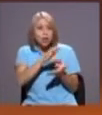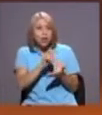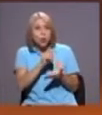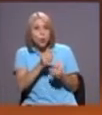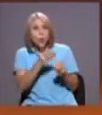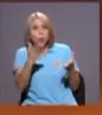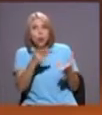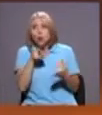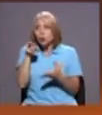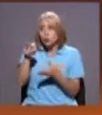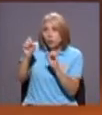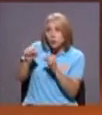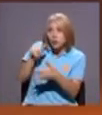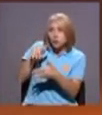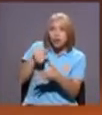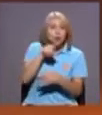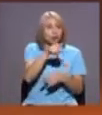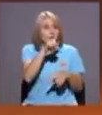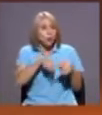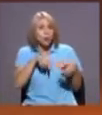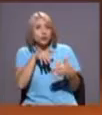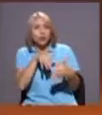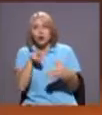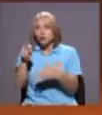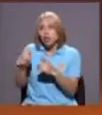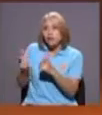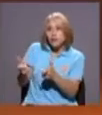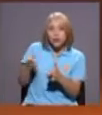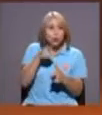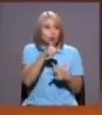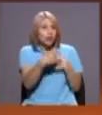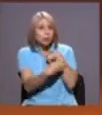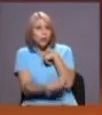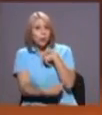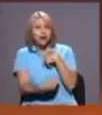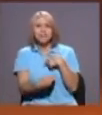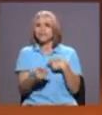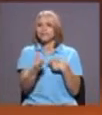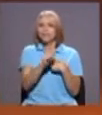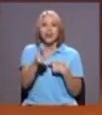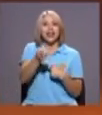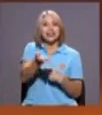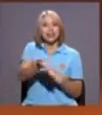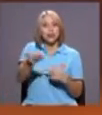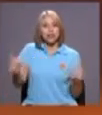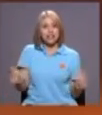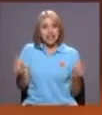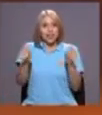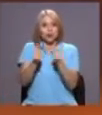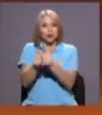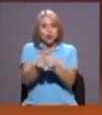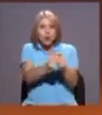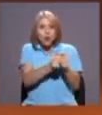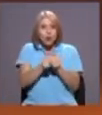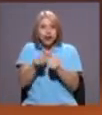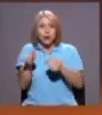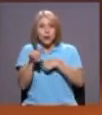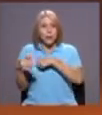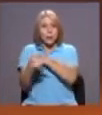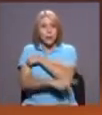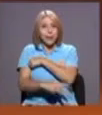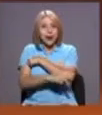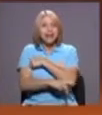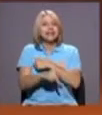usted es rico o no es rico. Bueno, yo creo que esas cosas que nos unen como país son importantes también de llevarlas